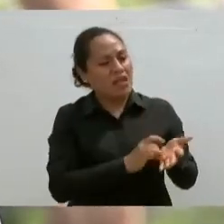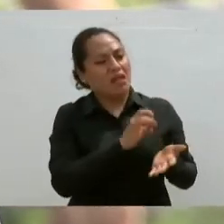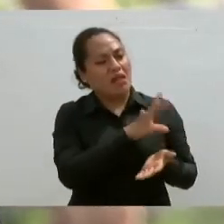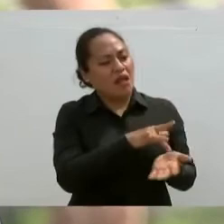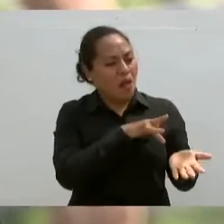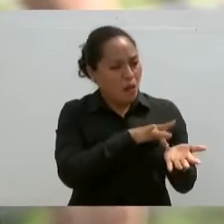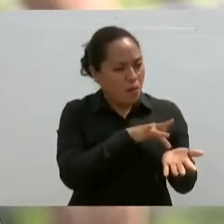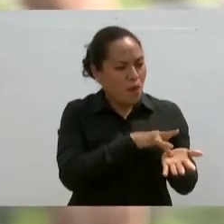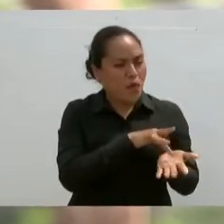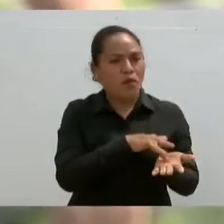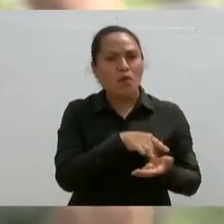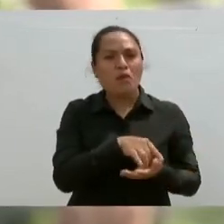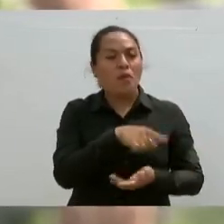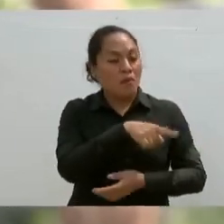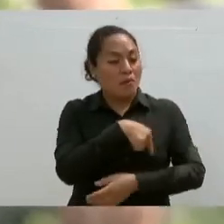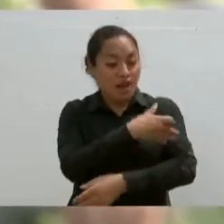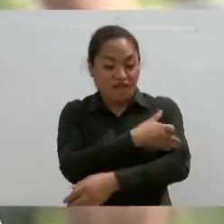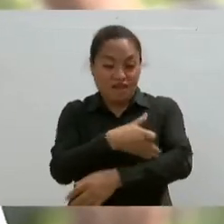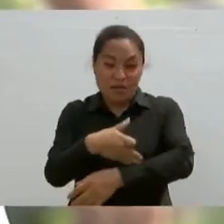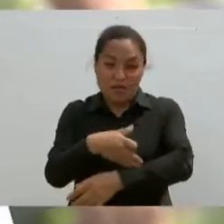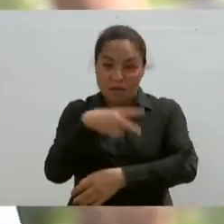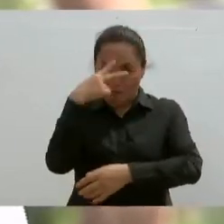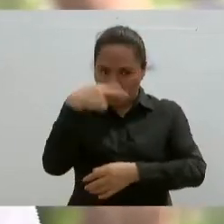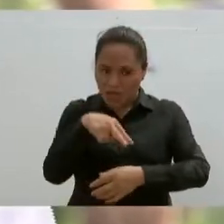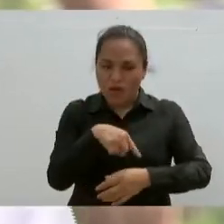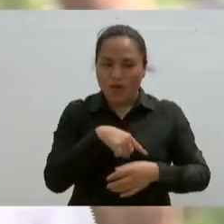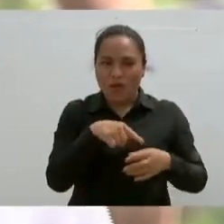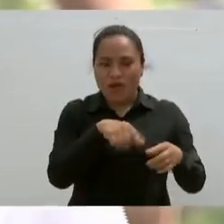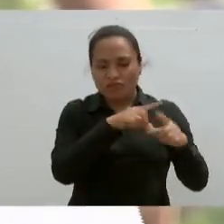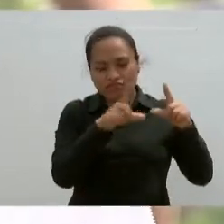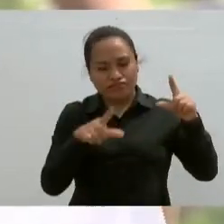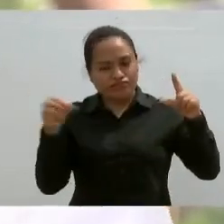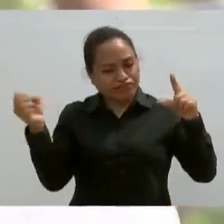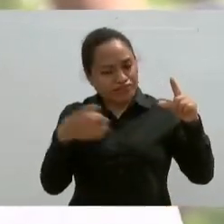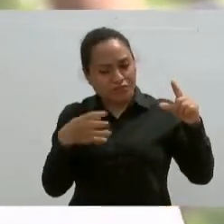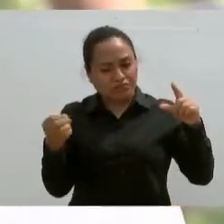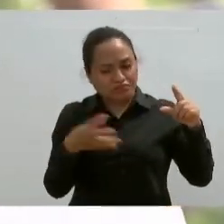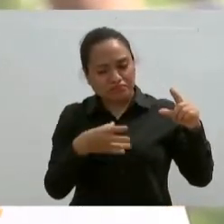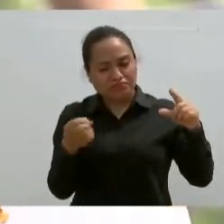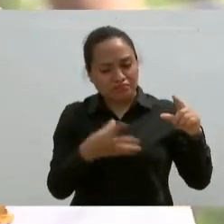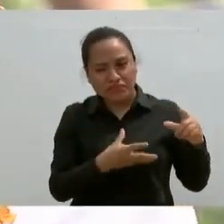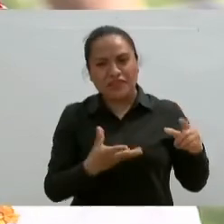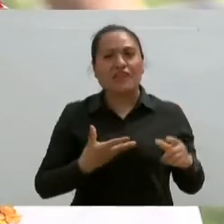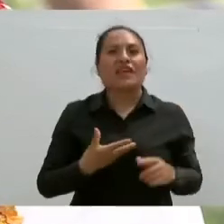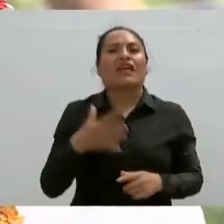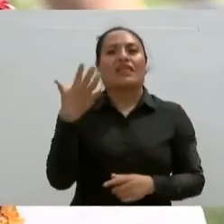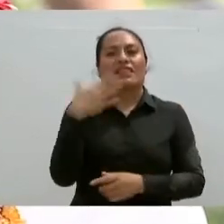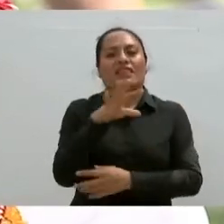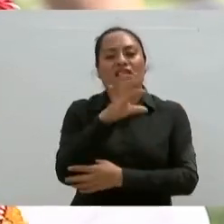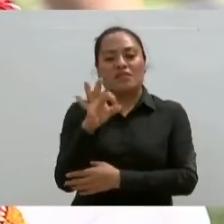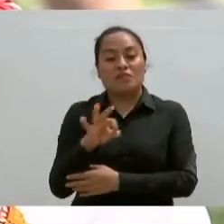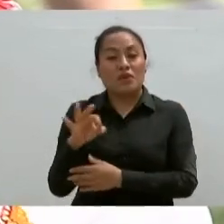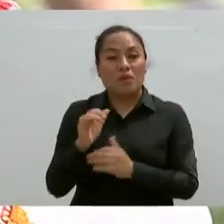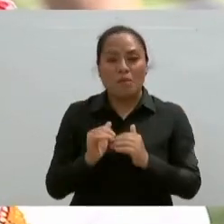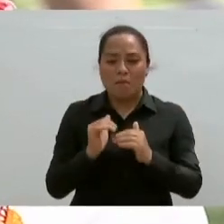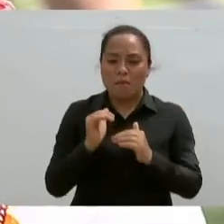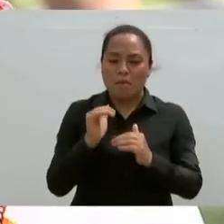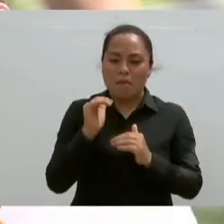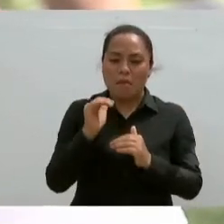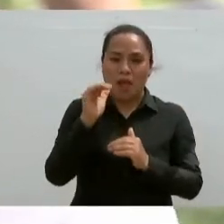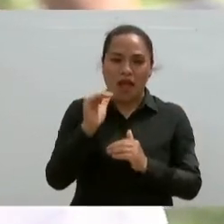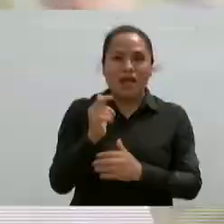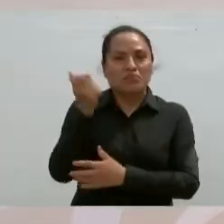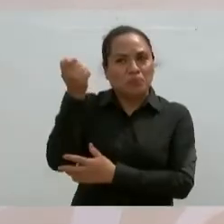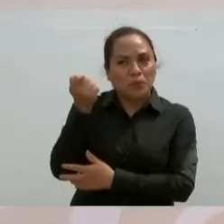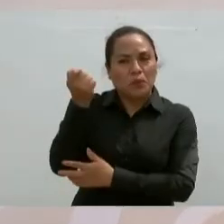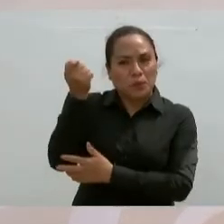están enviando a sus familiares más recursos que antes. 10% han aumentado las